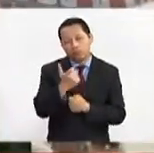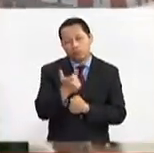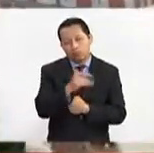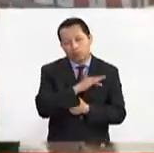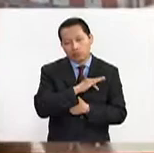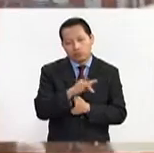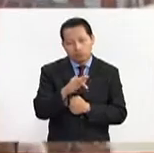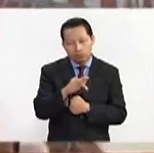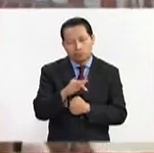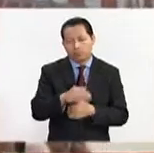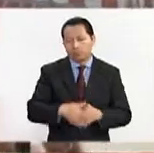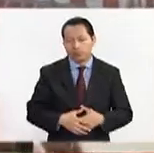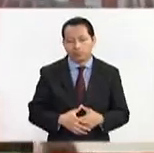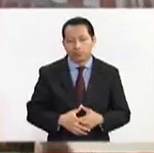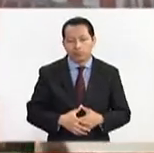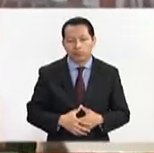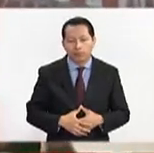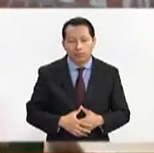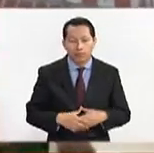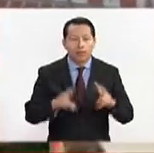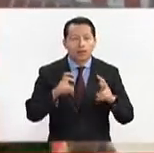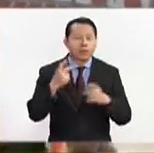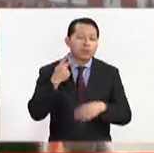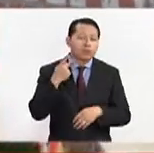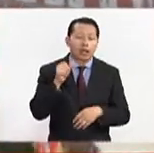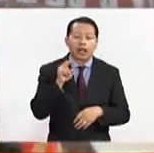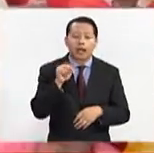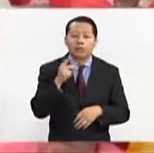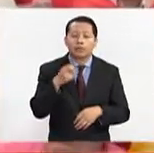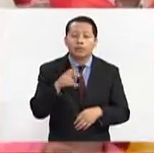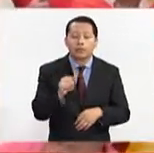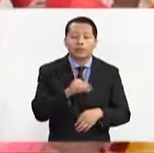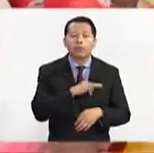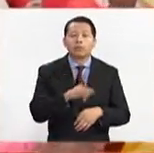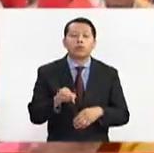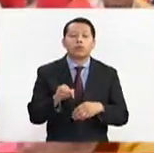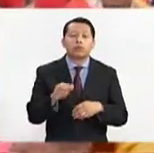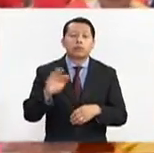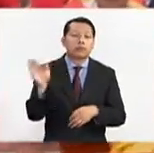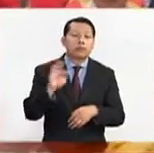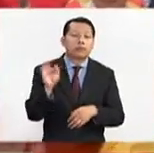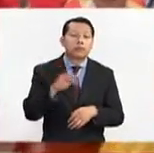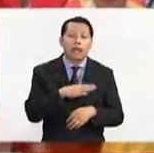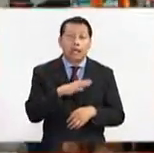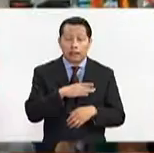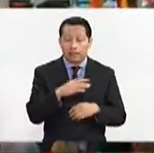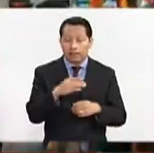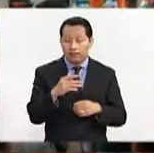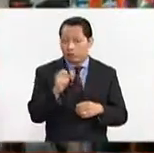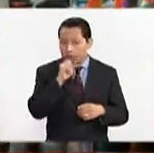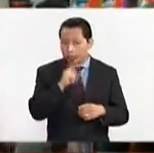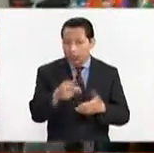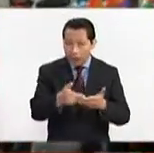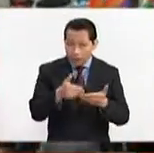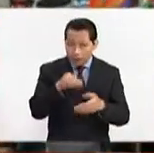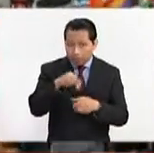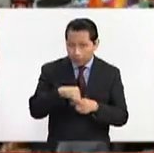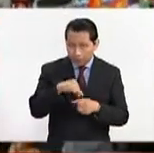económicos a medio plazo seguro. Y en temas políticos, Andrés, ¿existe la posibilidad de adelantar elecciones? Ayer